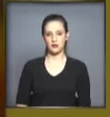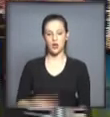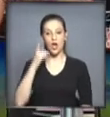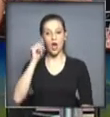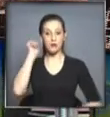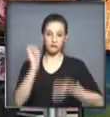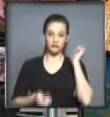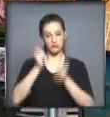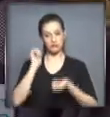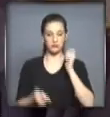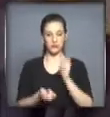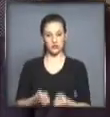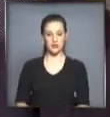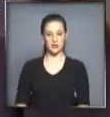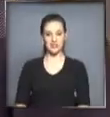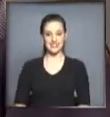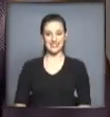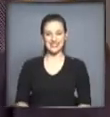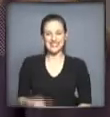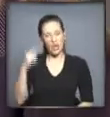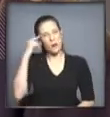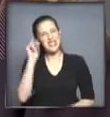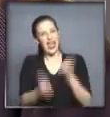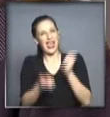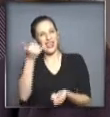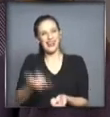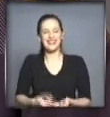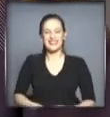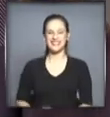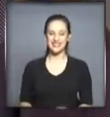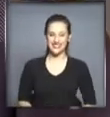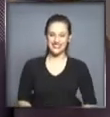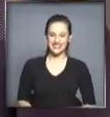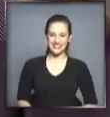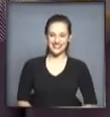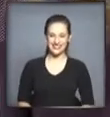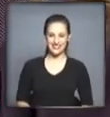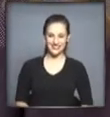medio. No importa, pero te vi haciendo así, me imaginé que eras baterista o que te gustaba la batería.